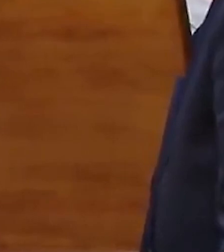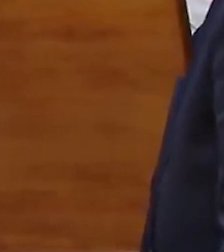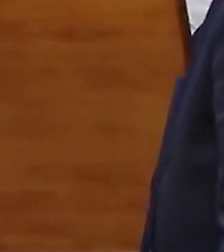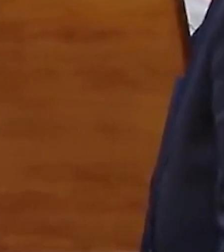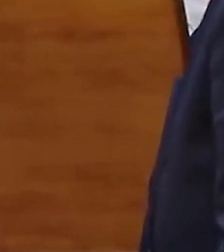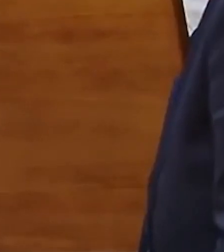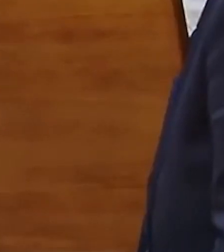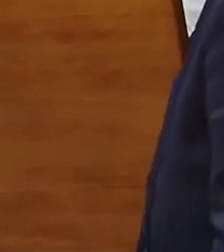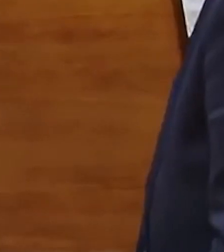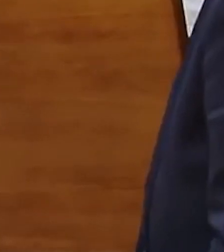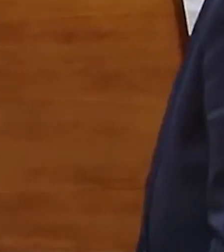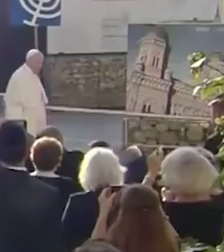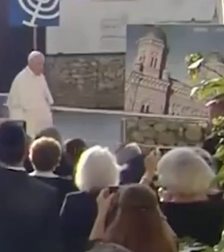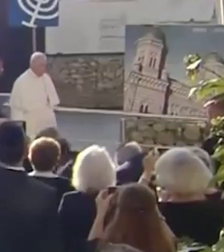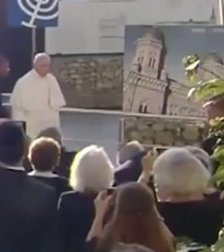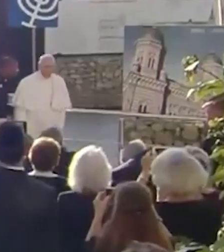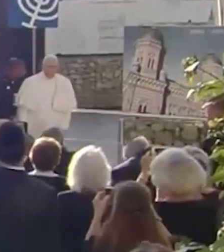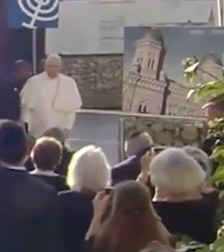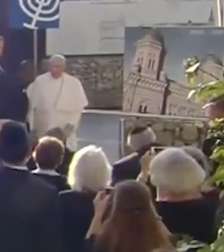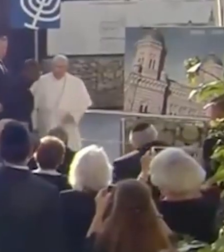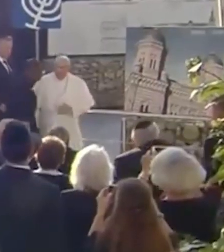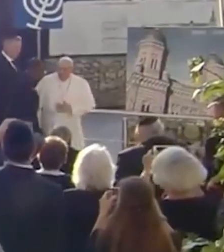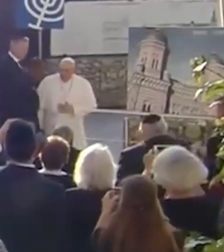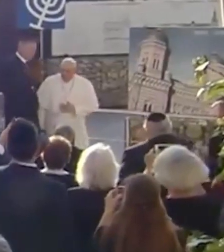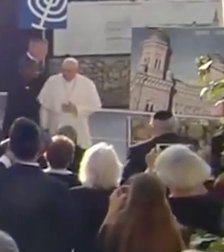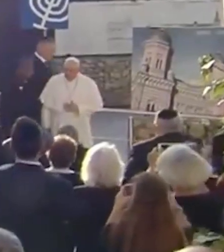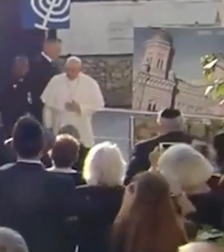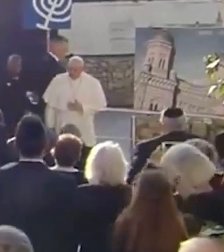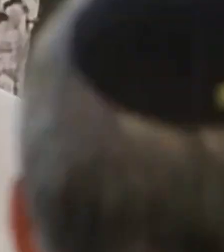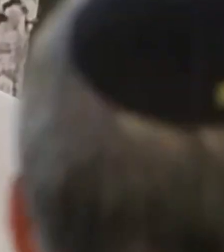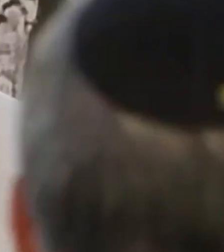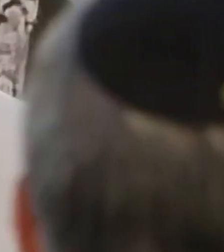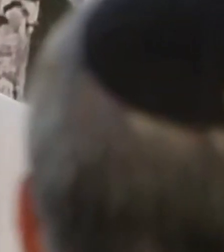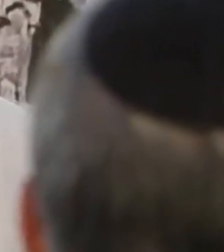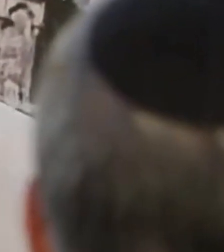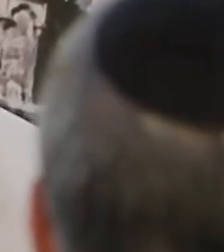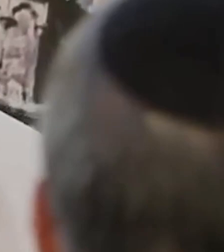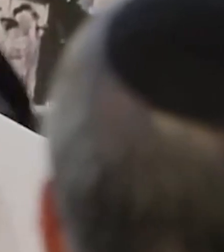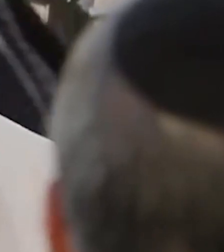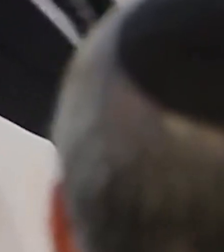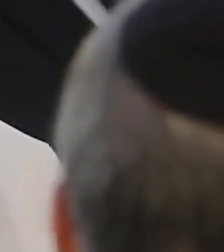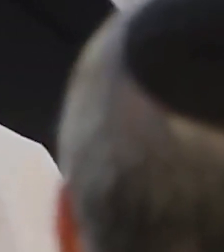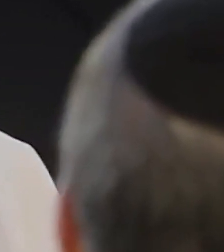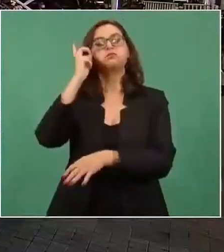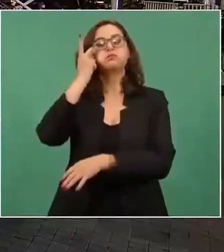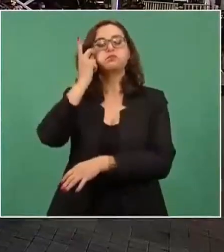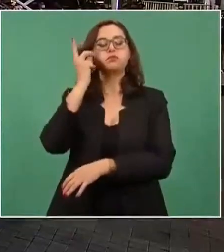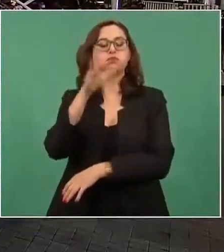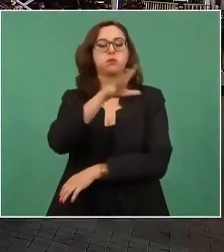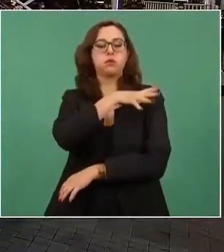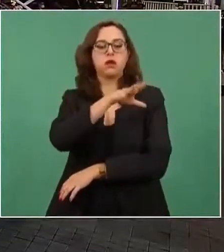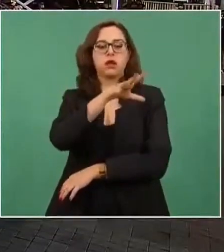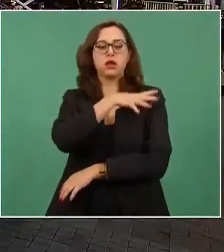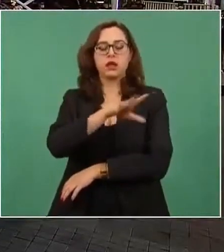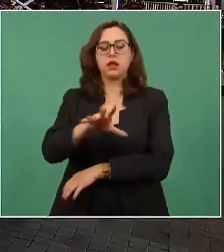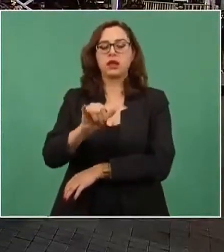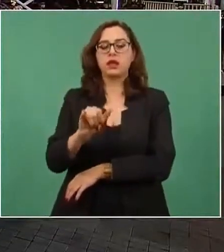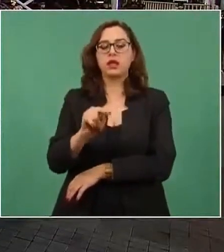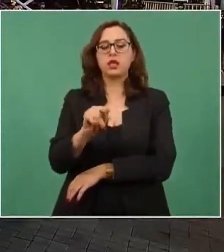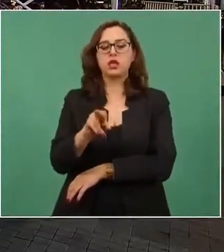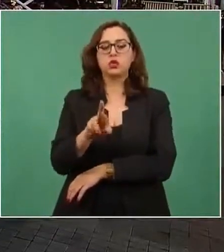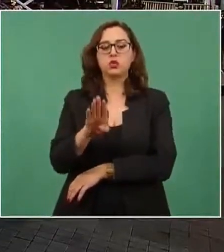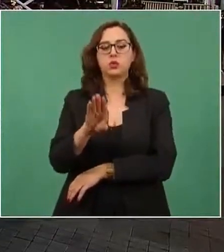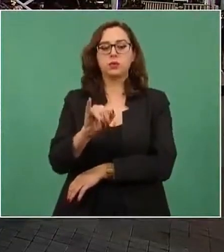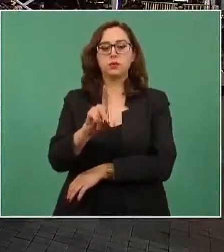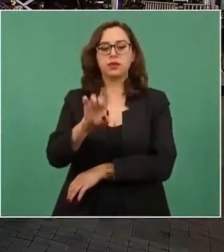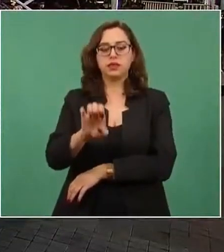en el papel de Iturbide o de Guerrero y de los ejércitos, el Trigarante, que es la mezcla de